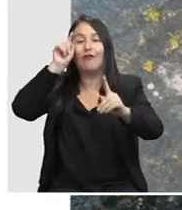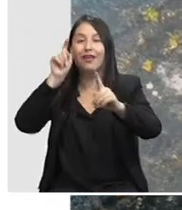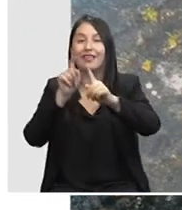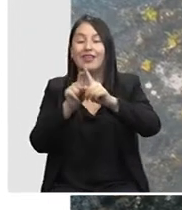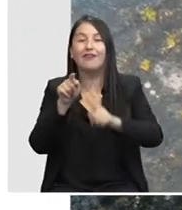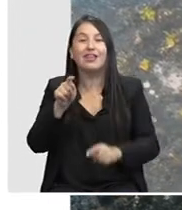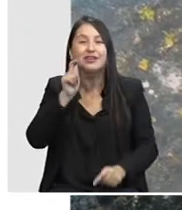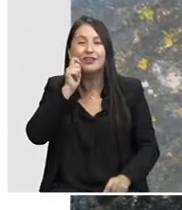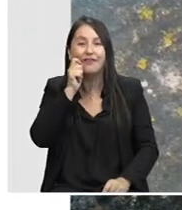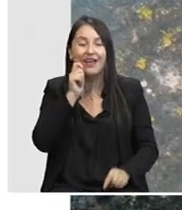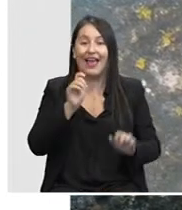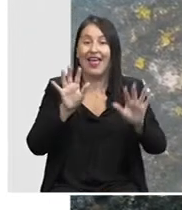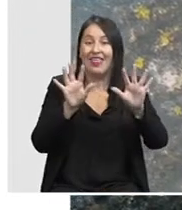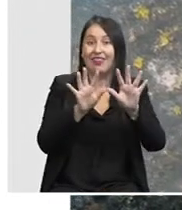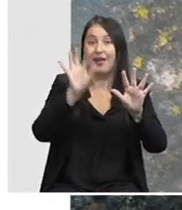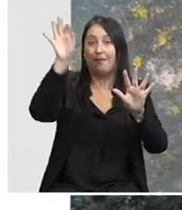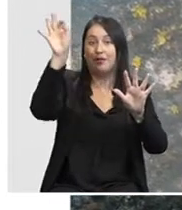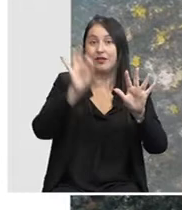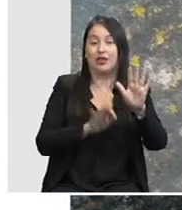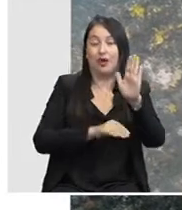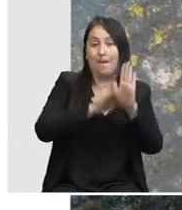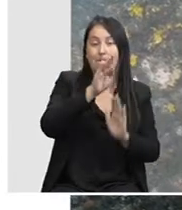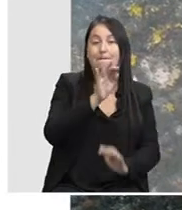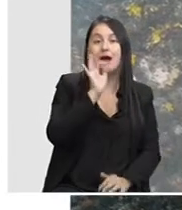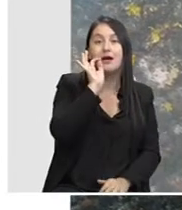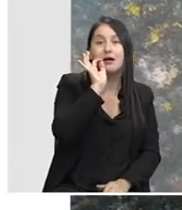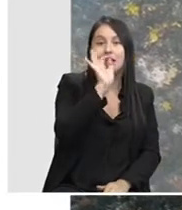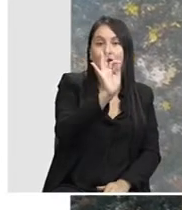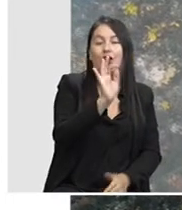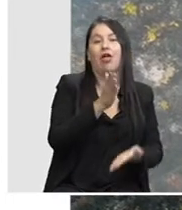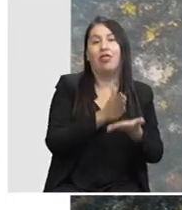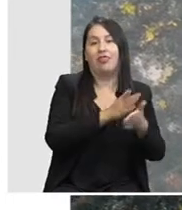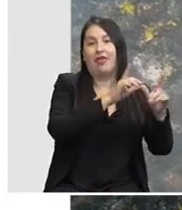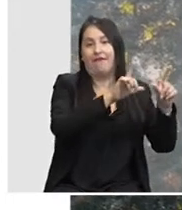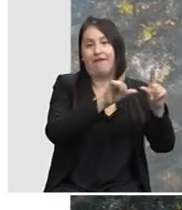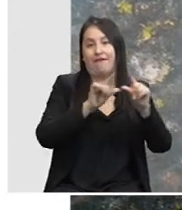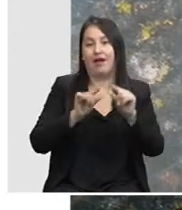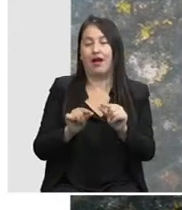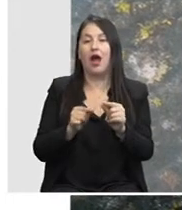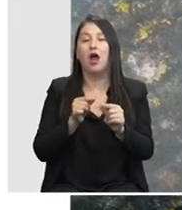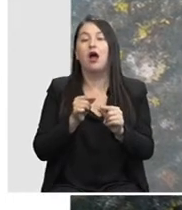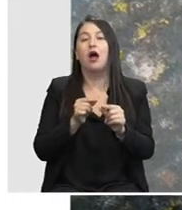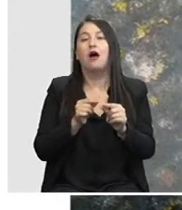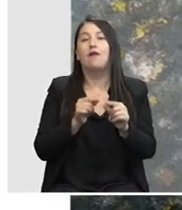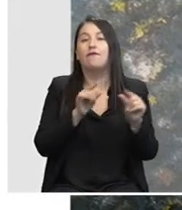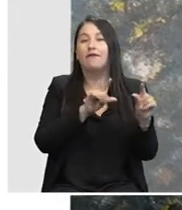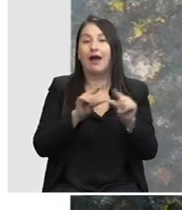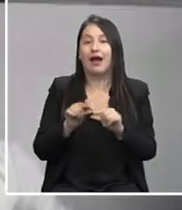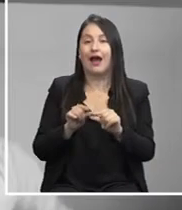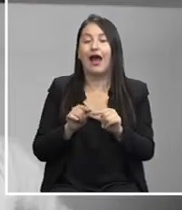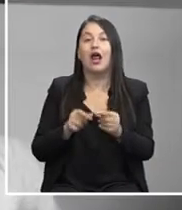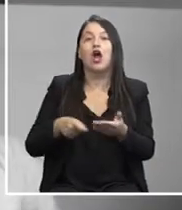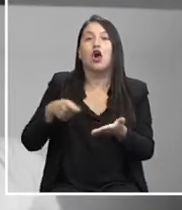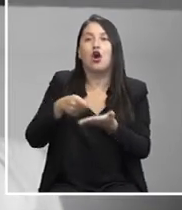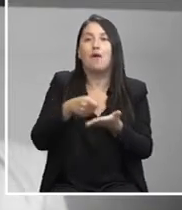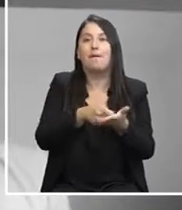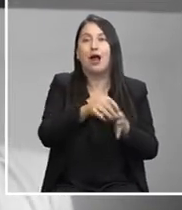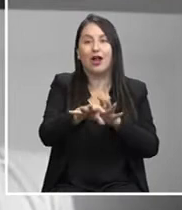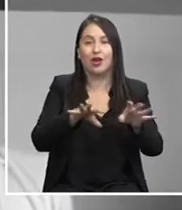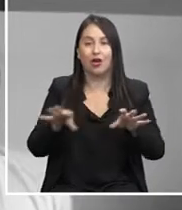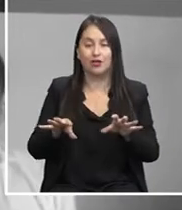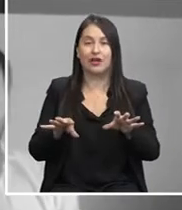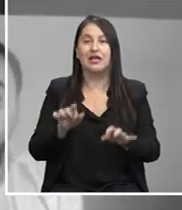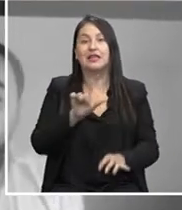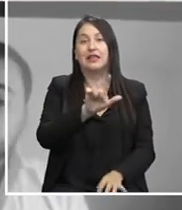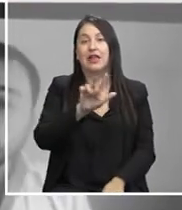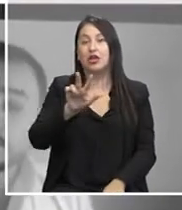que, de hecho, el 10% más rico tendría que bajar su consumo, o sus emisiones, me refiero, de